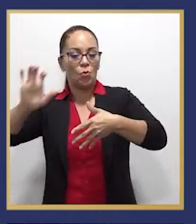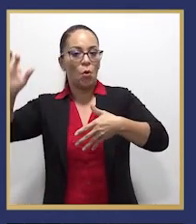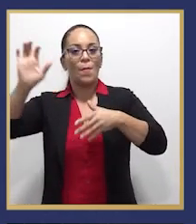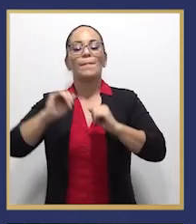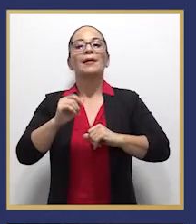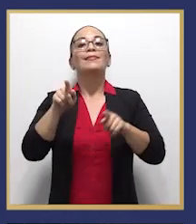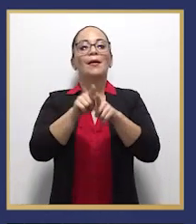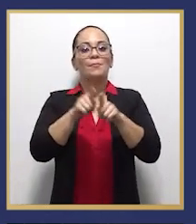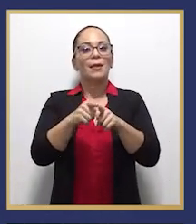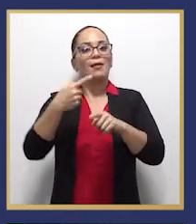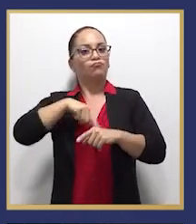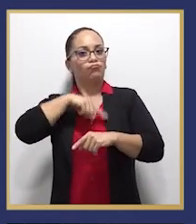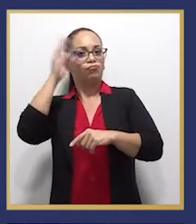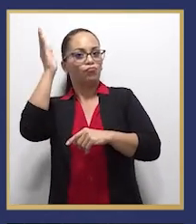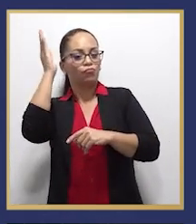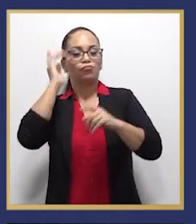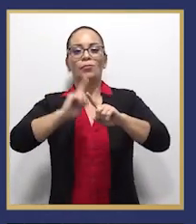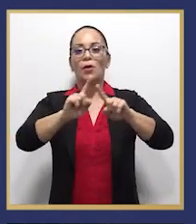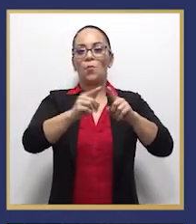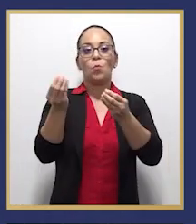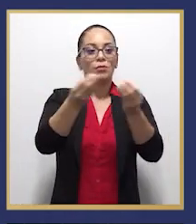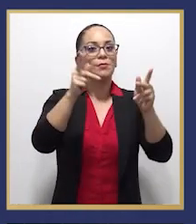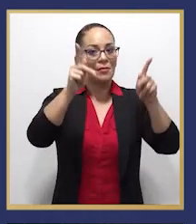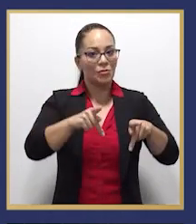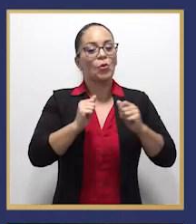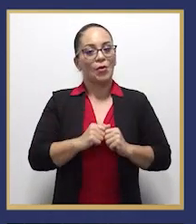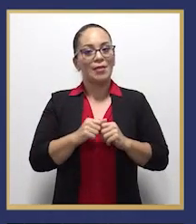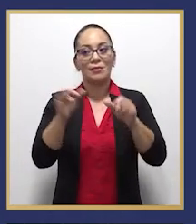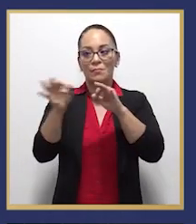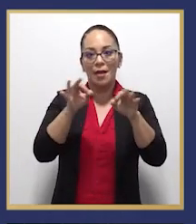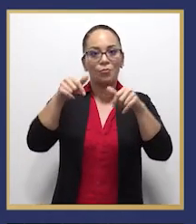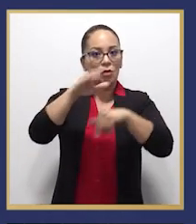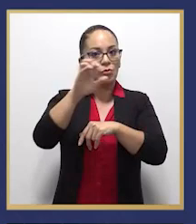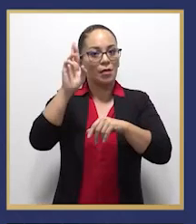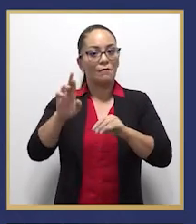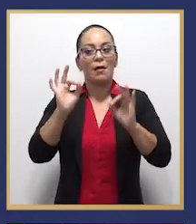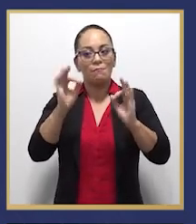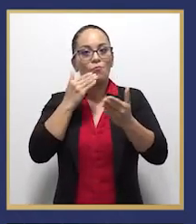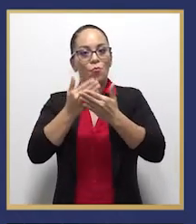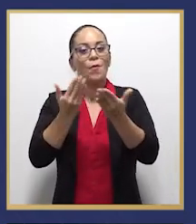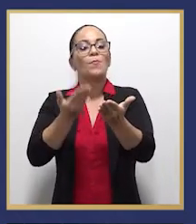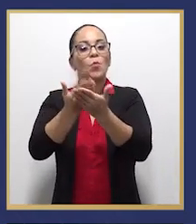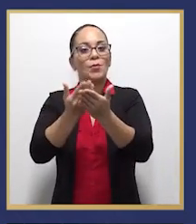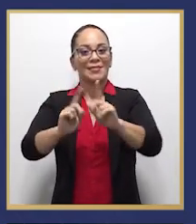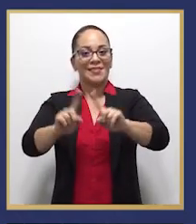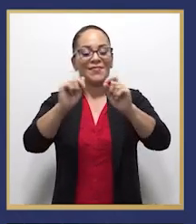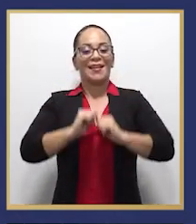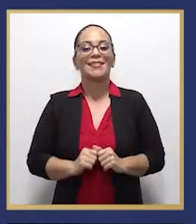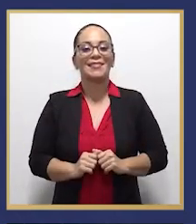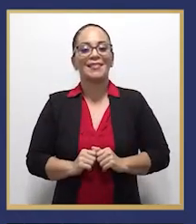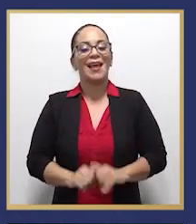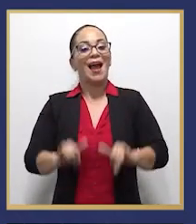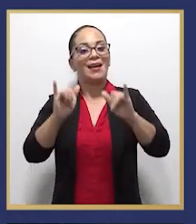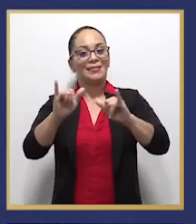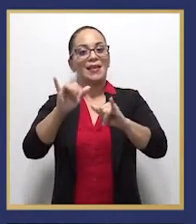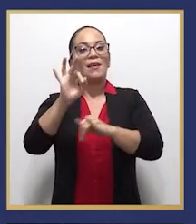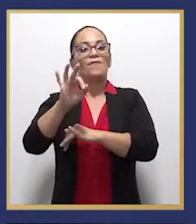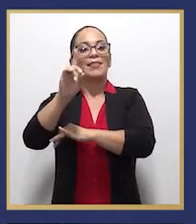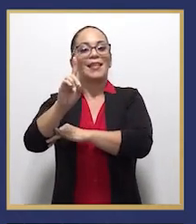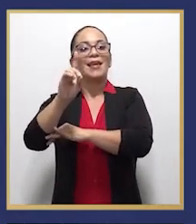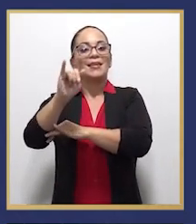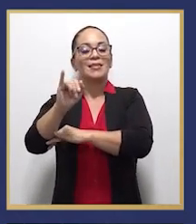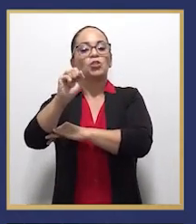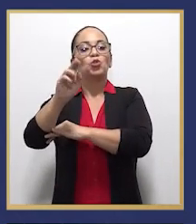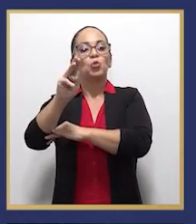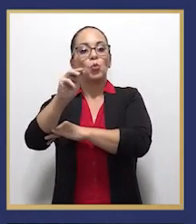exponentes de nuestras virtudes a muchas personas que creen en Costa Rica que buscan una propuesta diferenciada así lo hicimos en el FBI